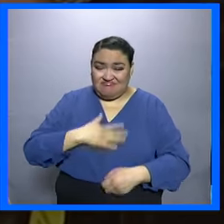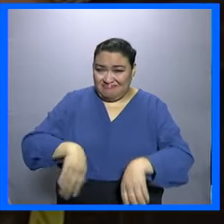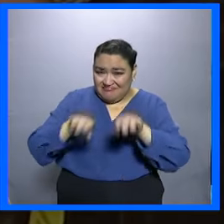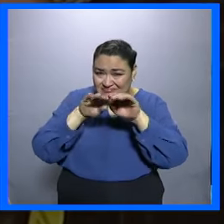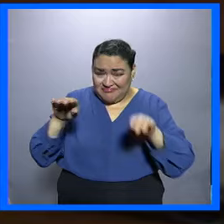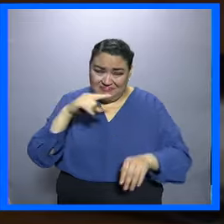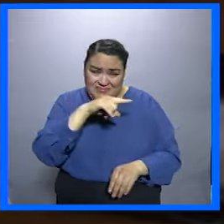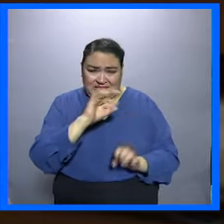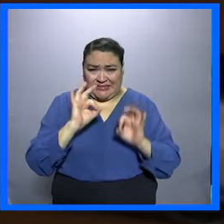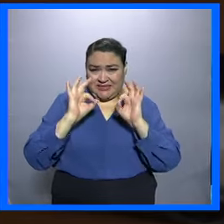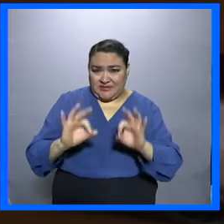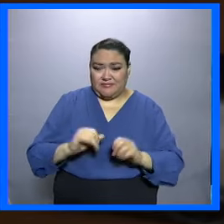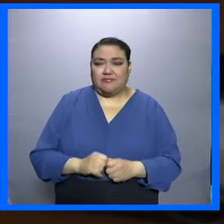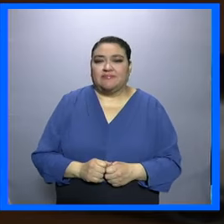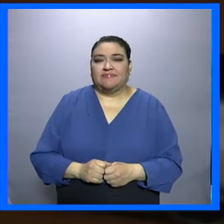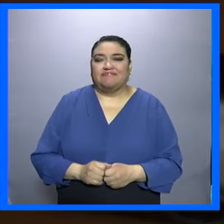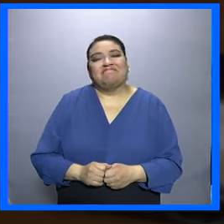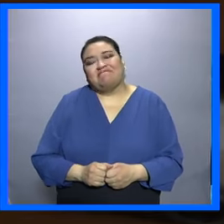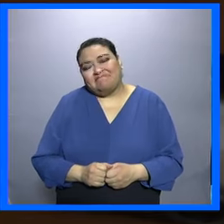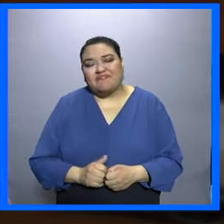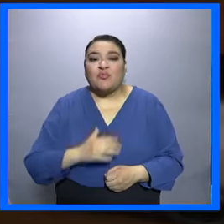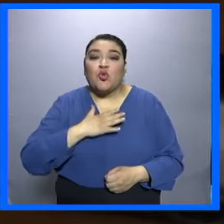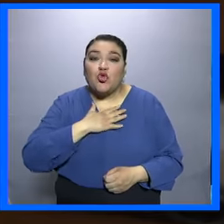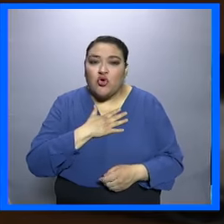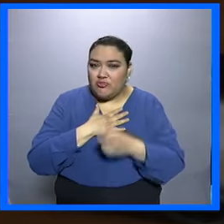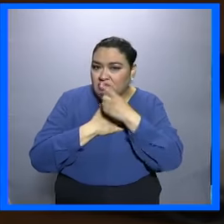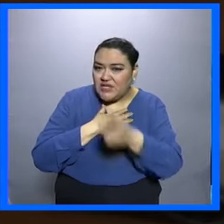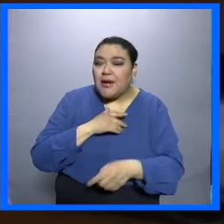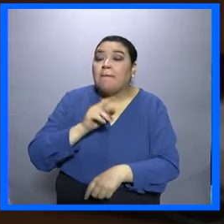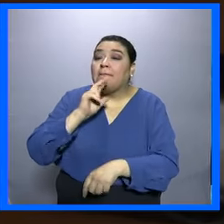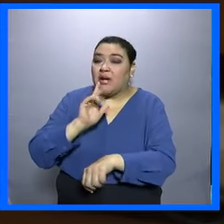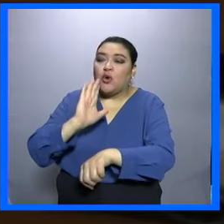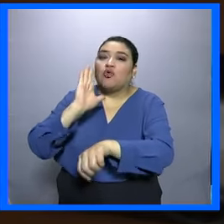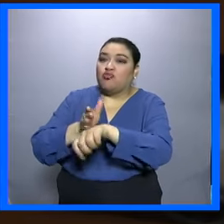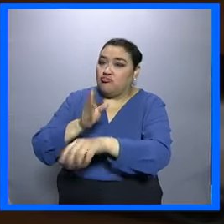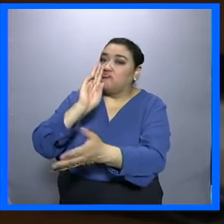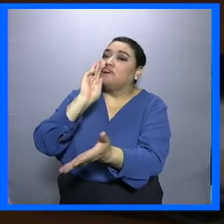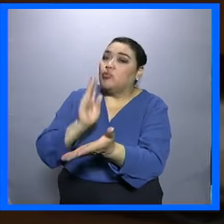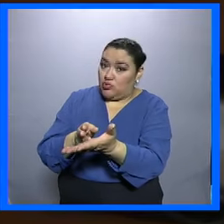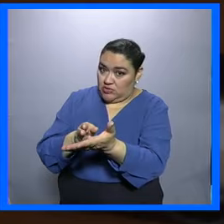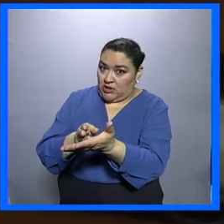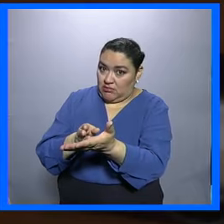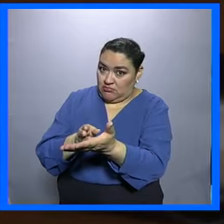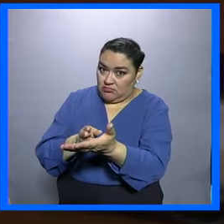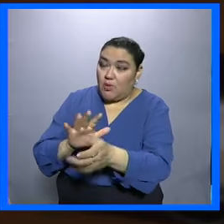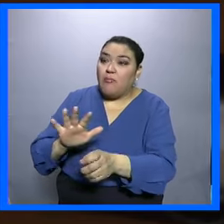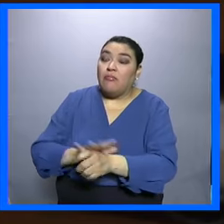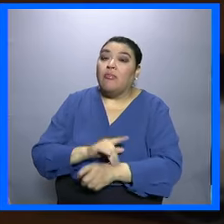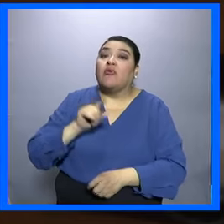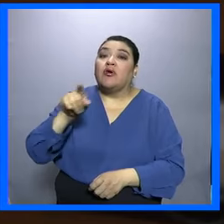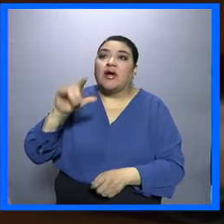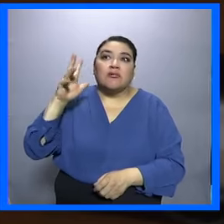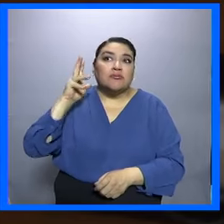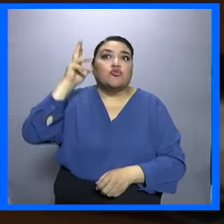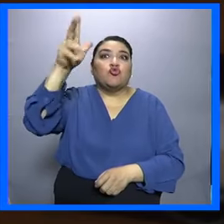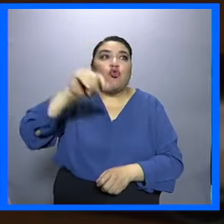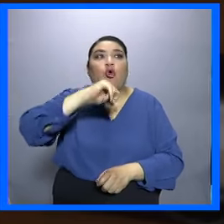ministra. Sí sería partidaria de que se impusiera una multa, porque si no, no hay manera de